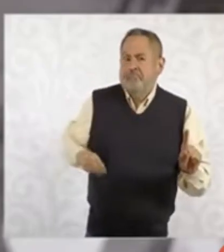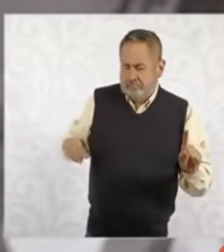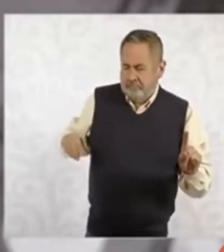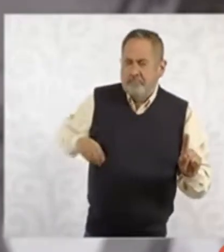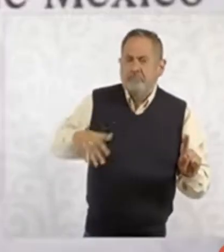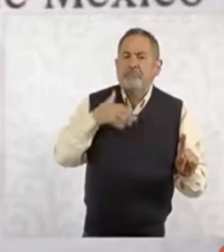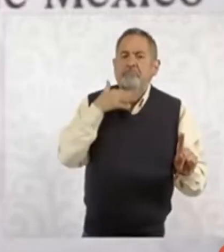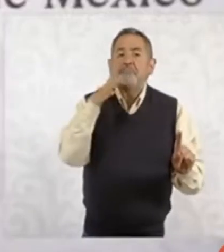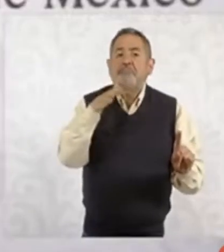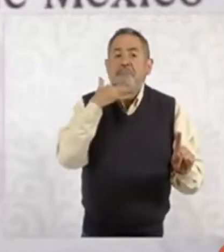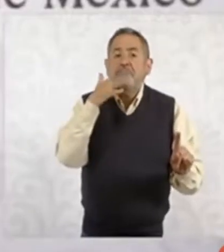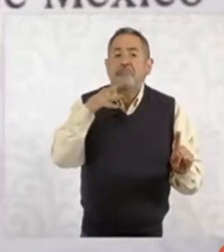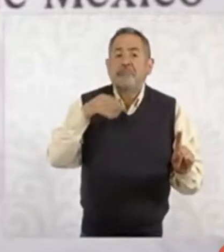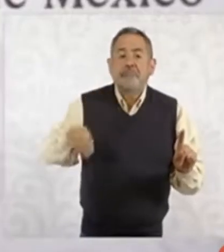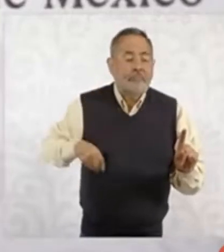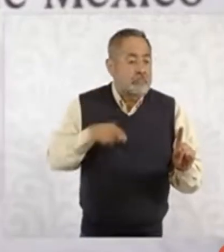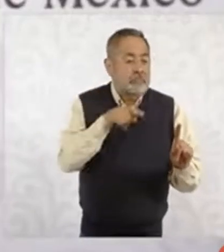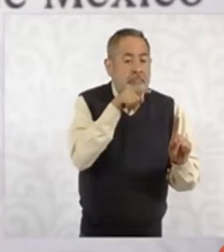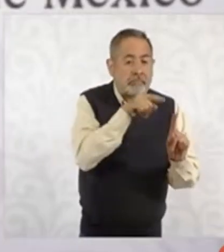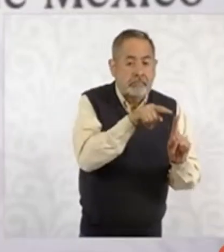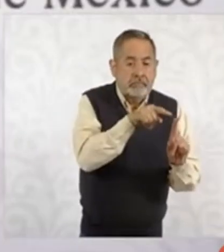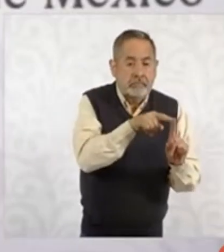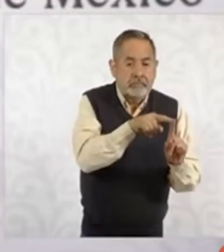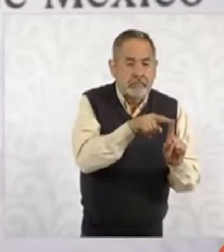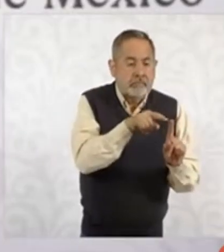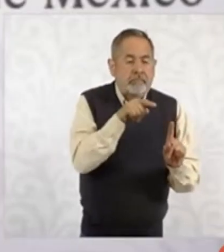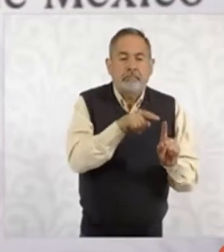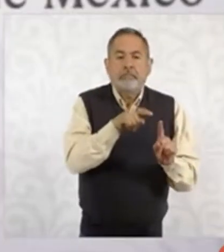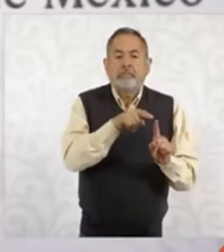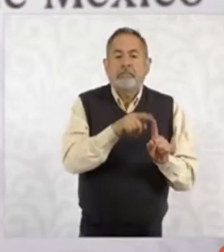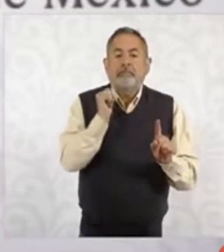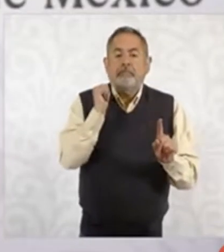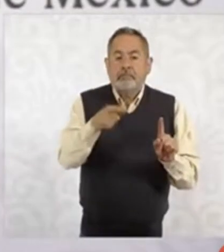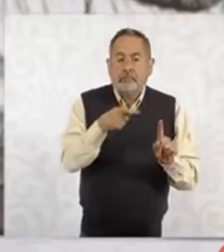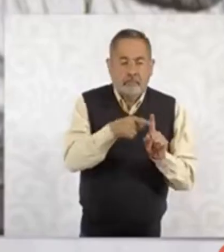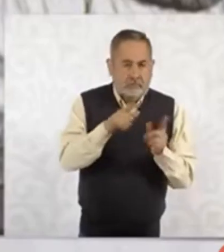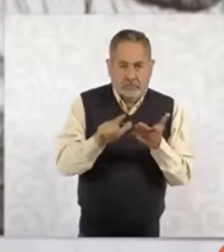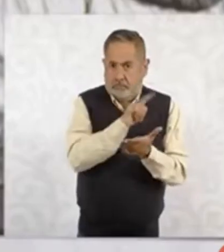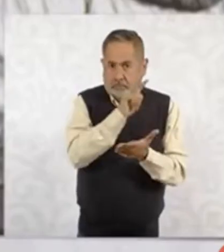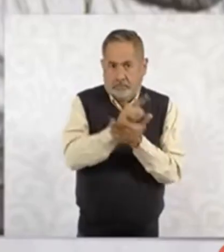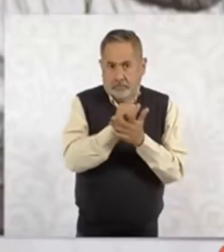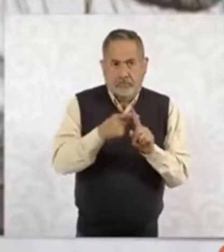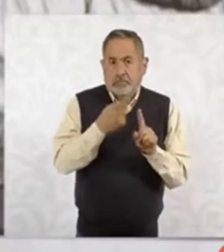corrupción, tiene una salida, de acuerdo con la ley.